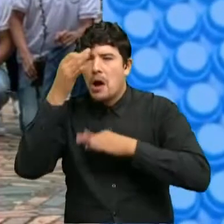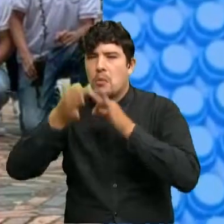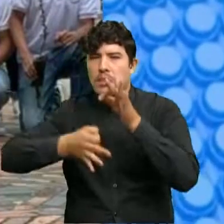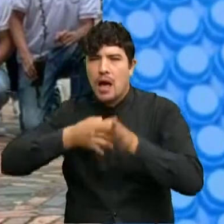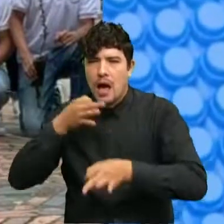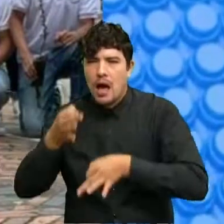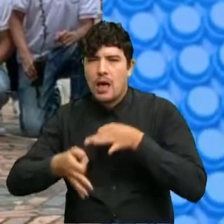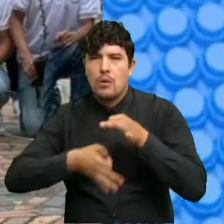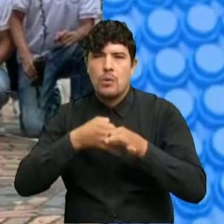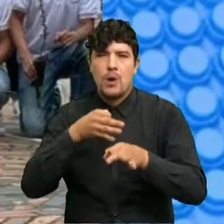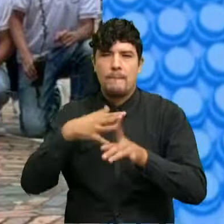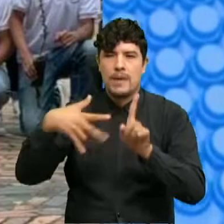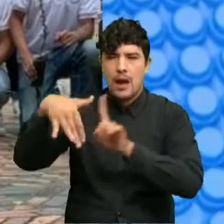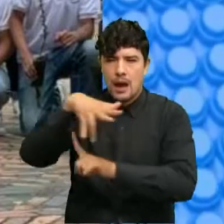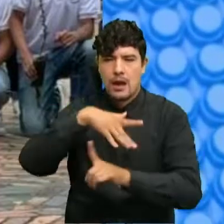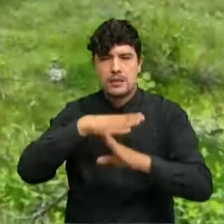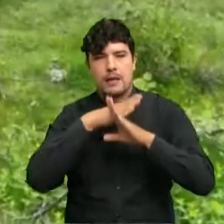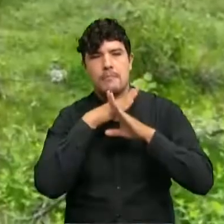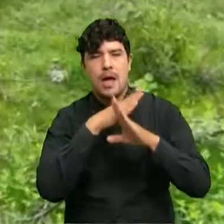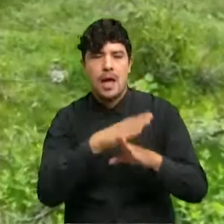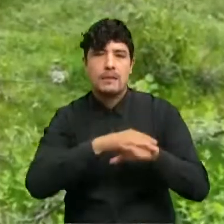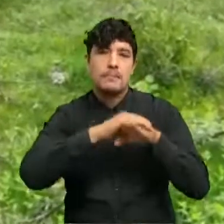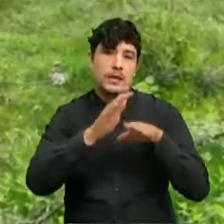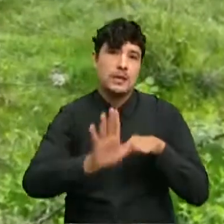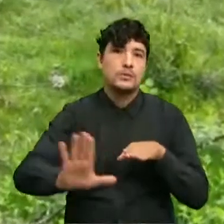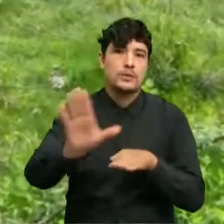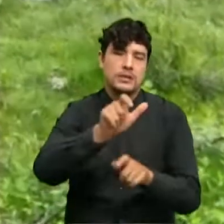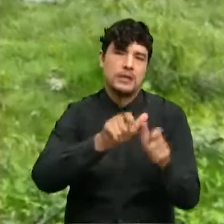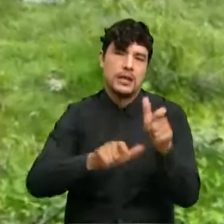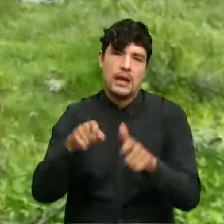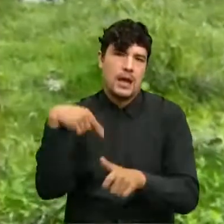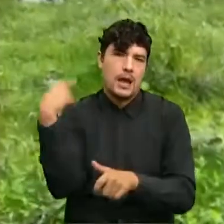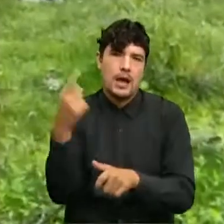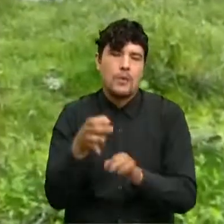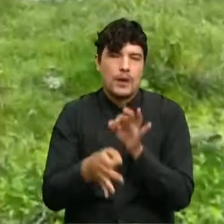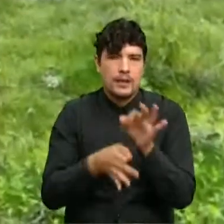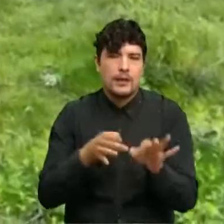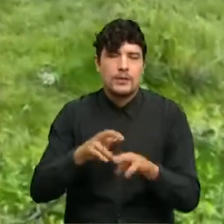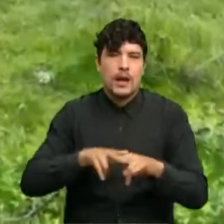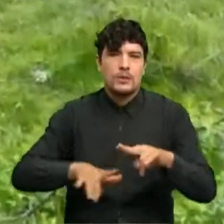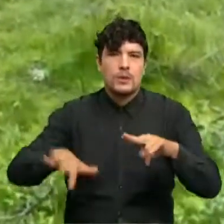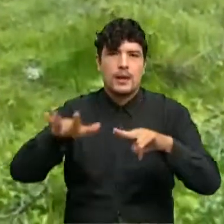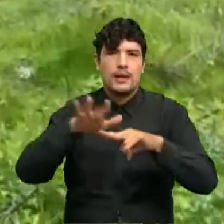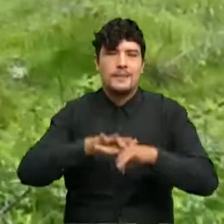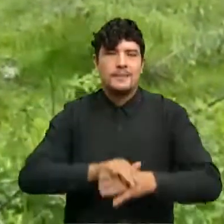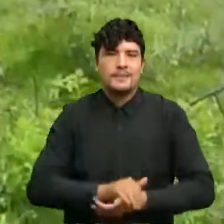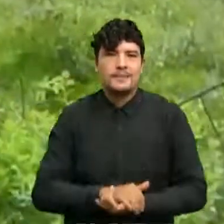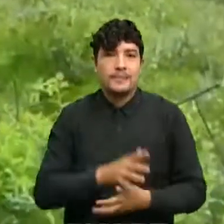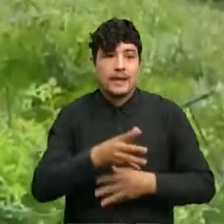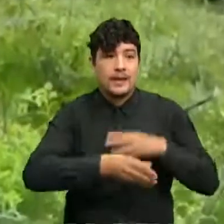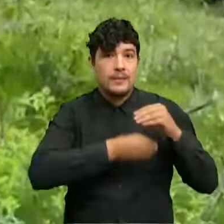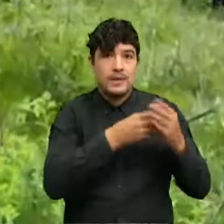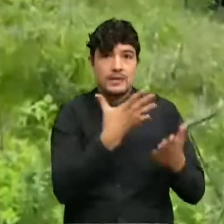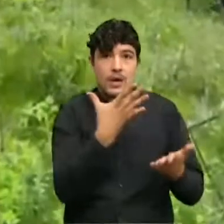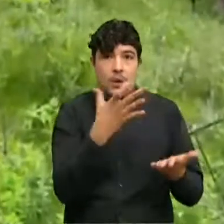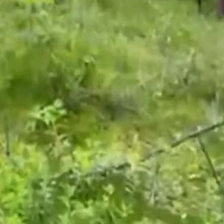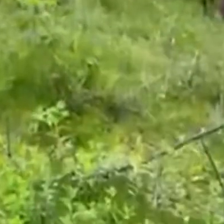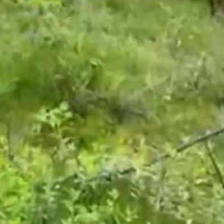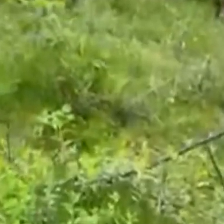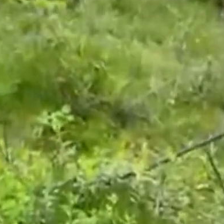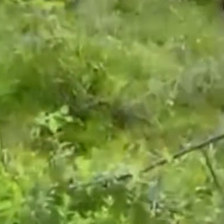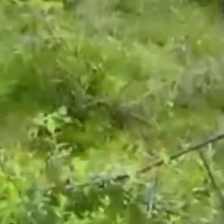invitando a la comunidad a que sigamos conservando el medio ambiente los recursos naturales de igual forma se realizó la siembra de 50 árboles nativos en